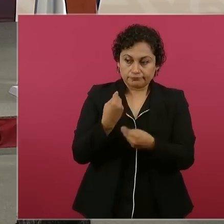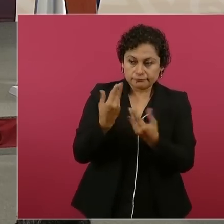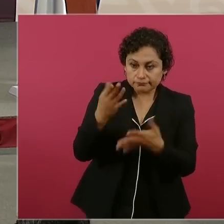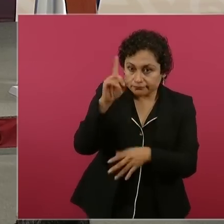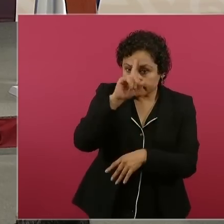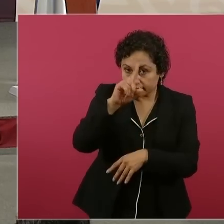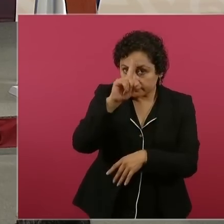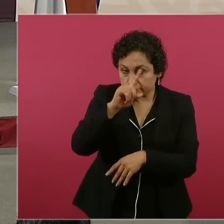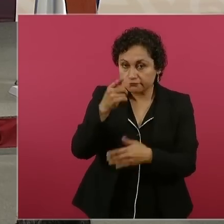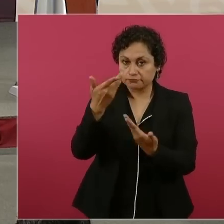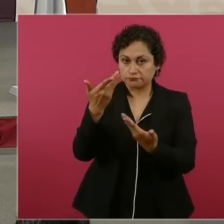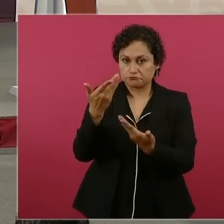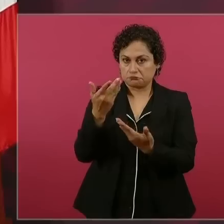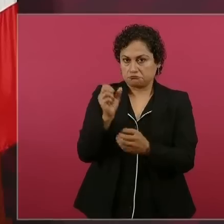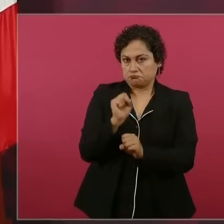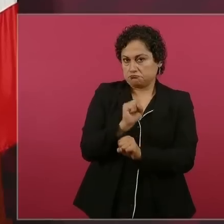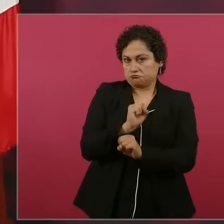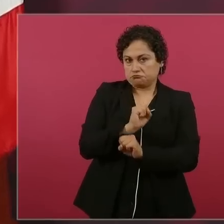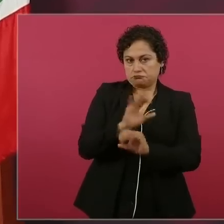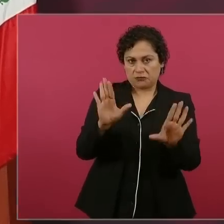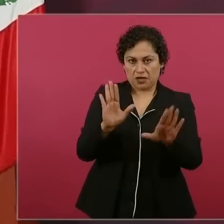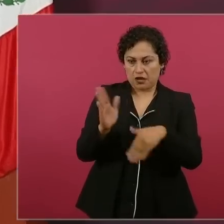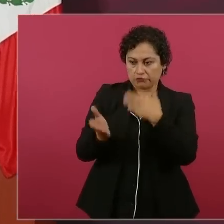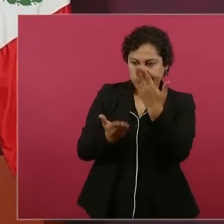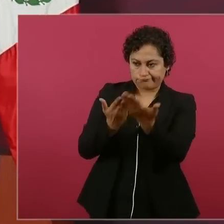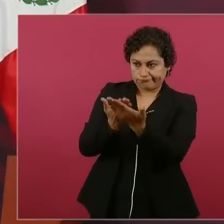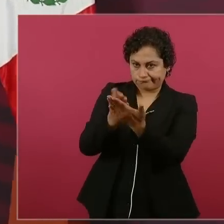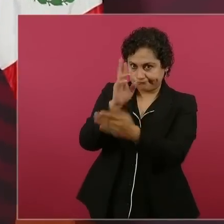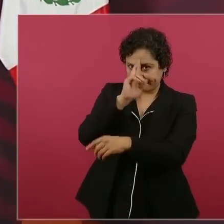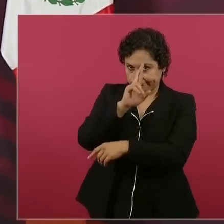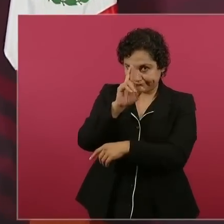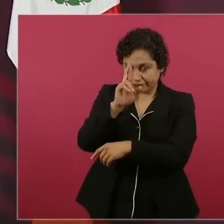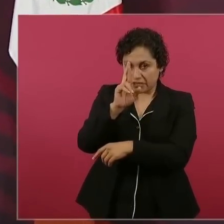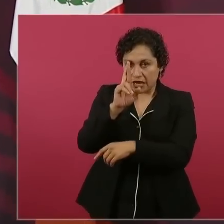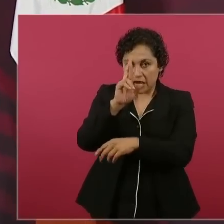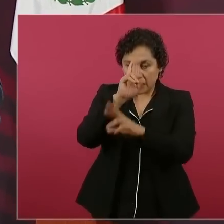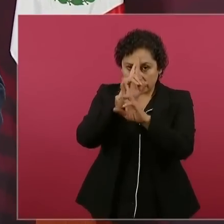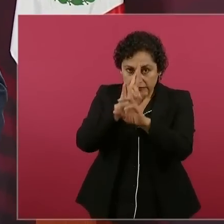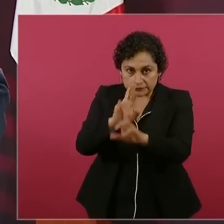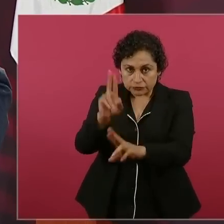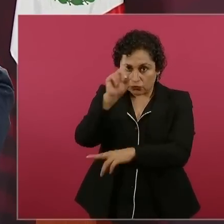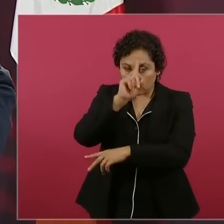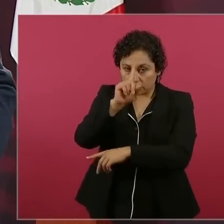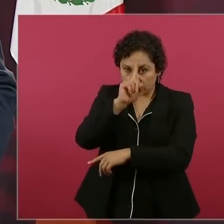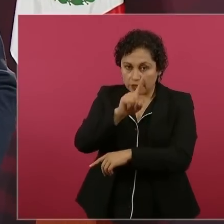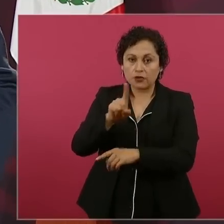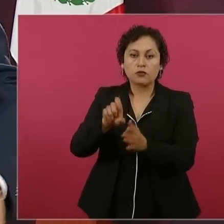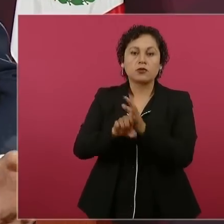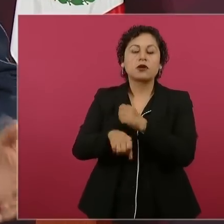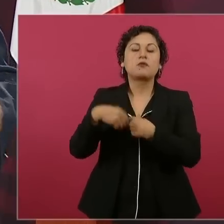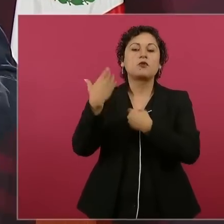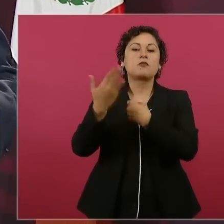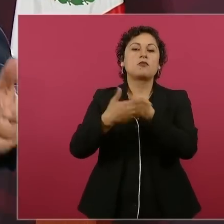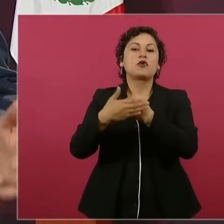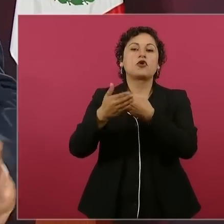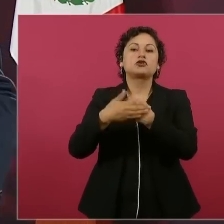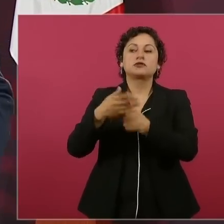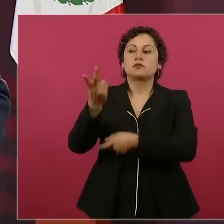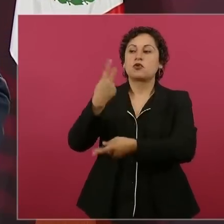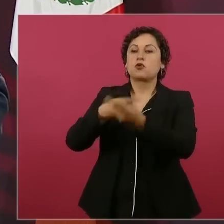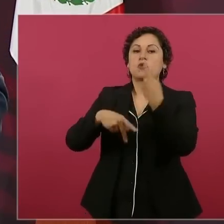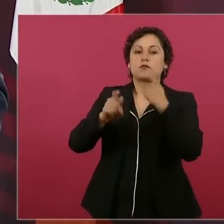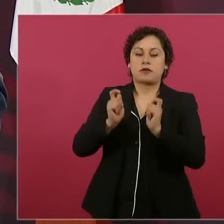recomendar respetuosamente, ¿no?, a quienes queden en la presidencia, quien vaya